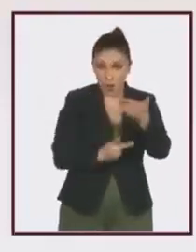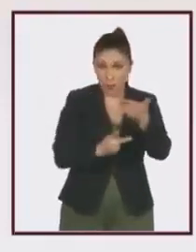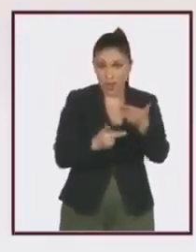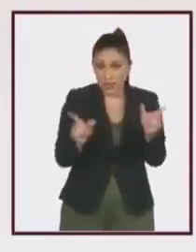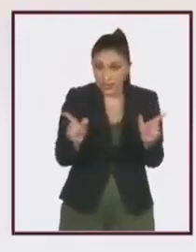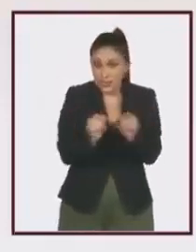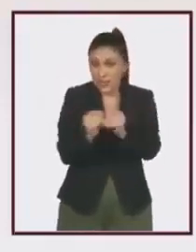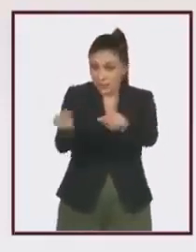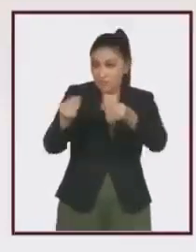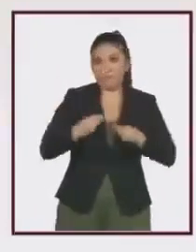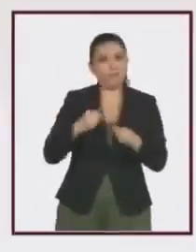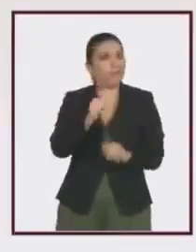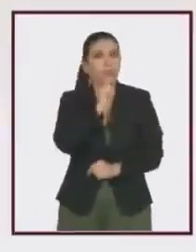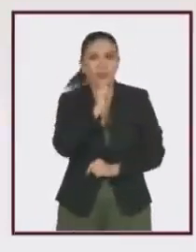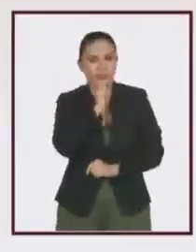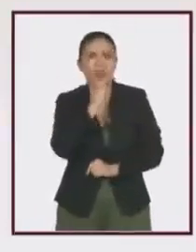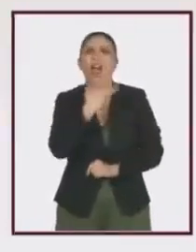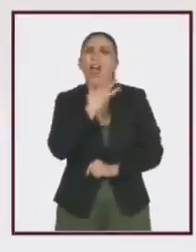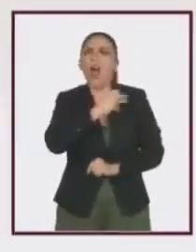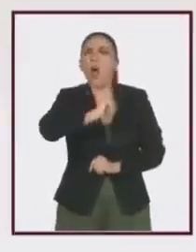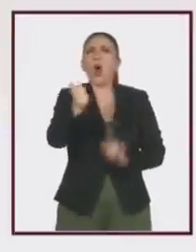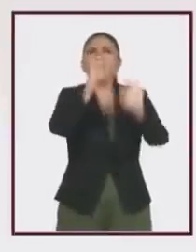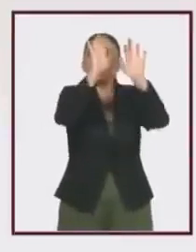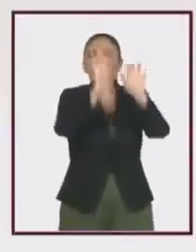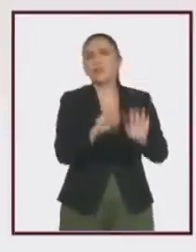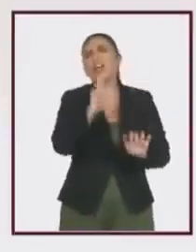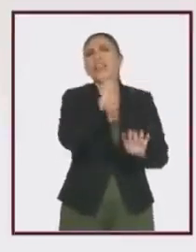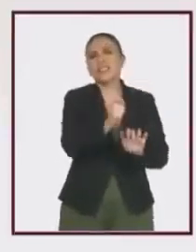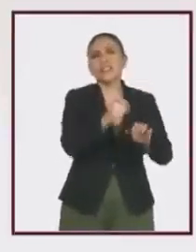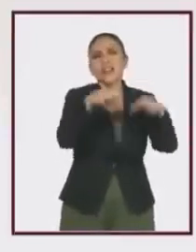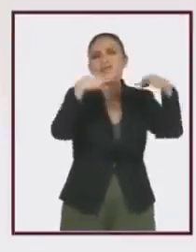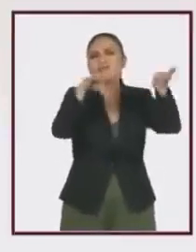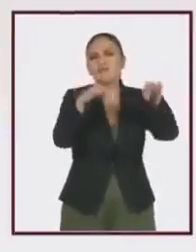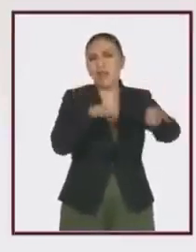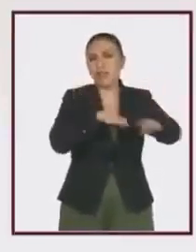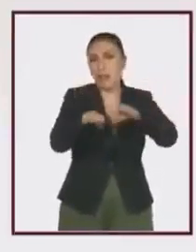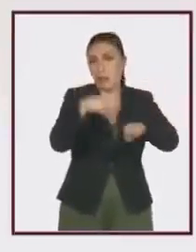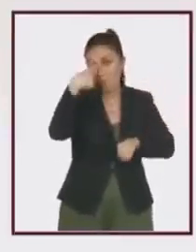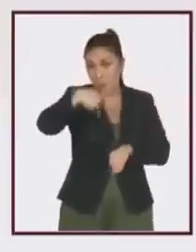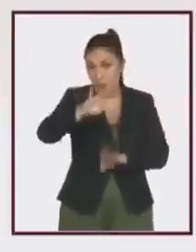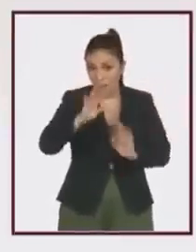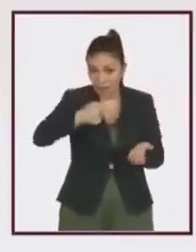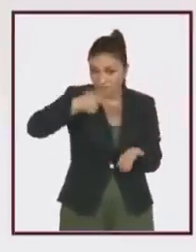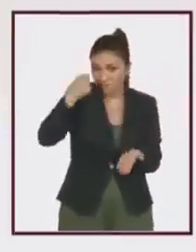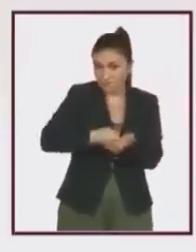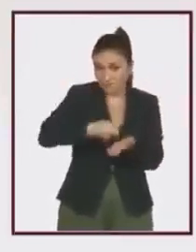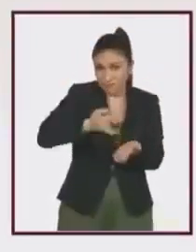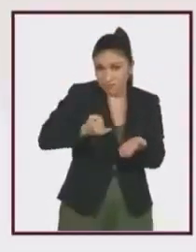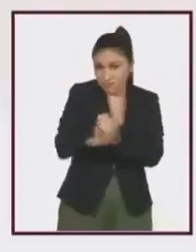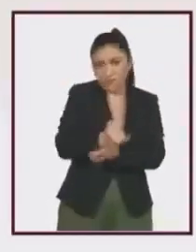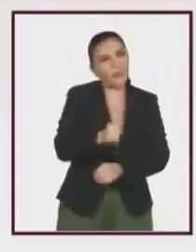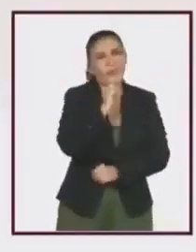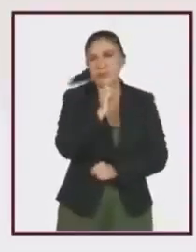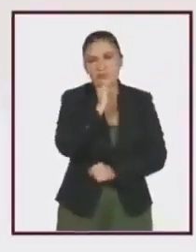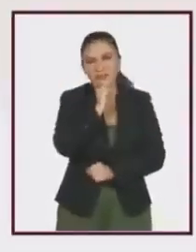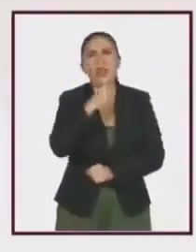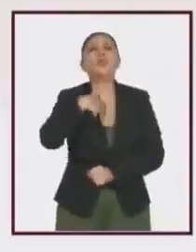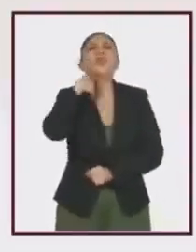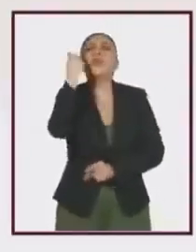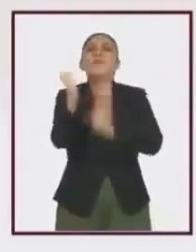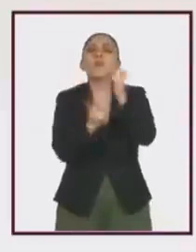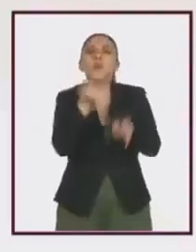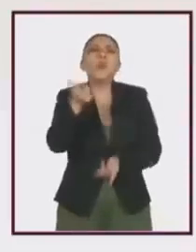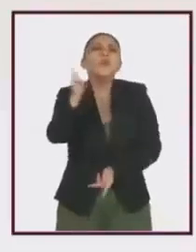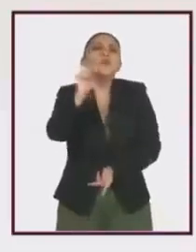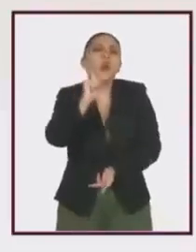sintético. Tenemos un documento de trabajo. No está aprobado. Quiere hacer la pregunta sobre cuándo estará